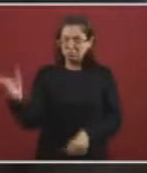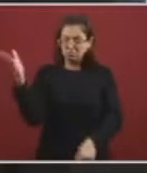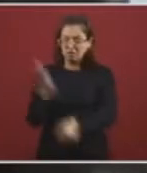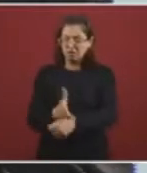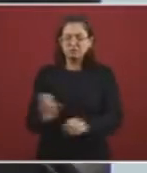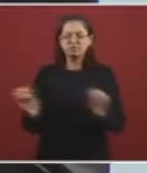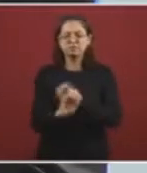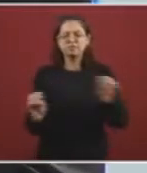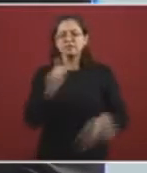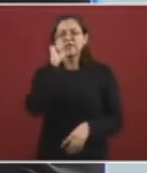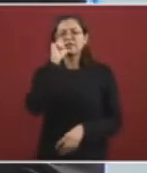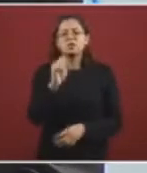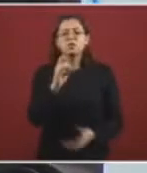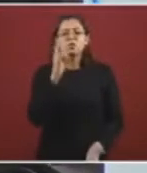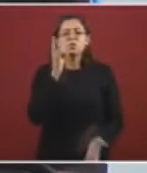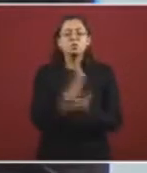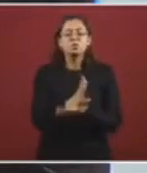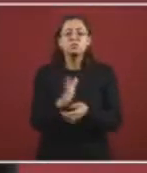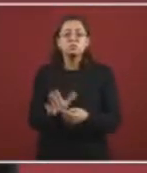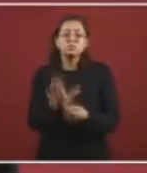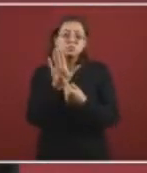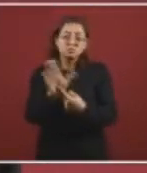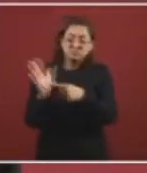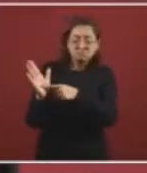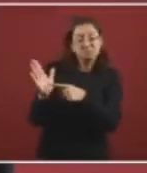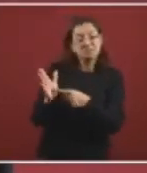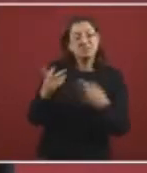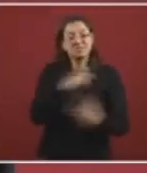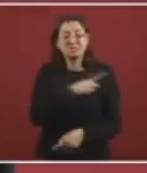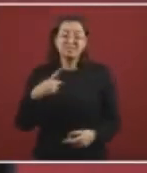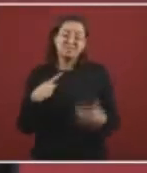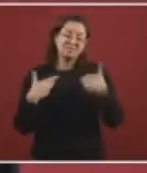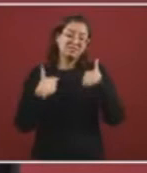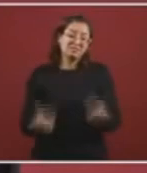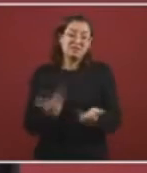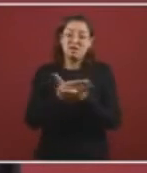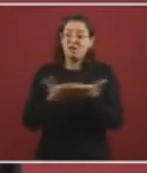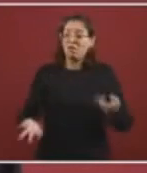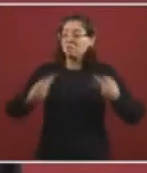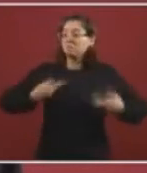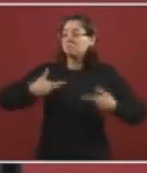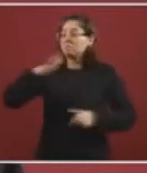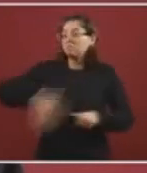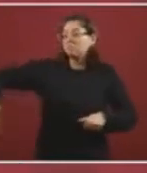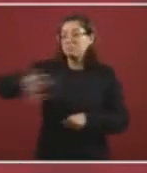es que nos ubiquemos de que ya hay otra realidad.